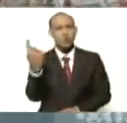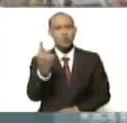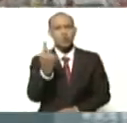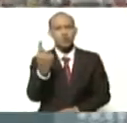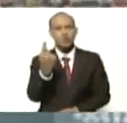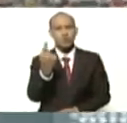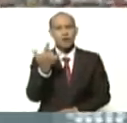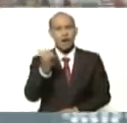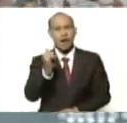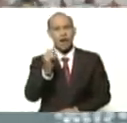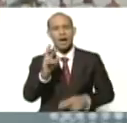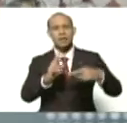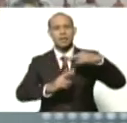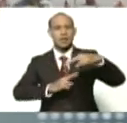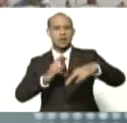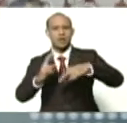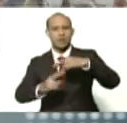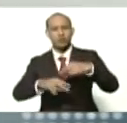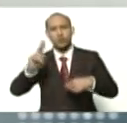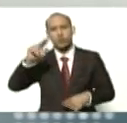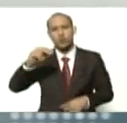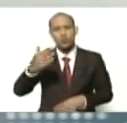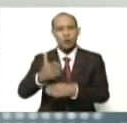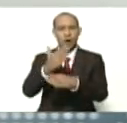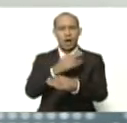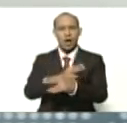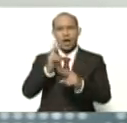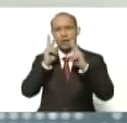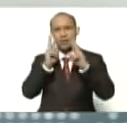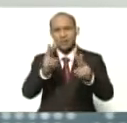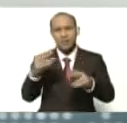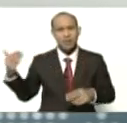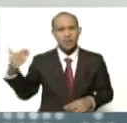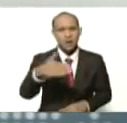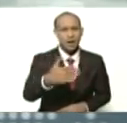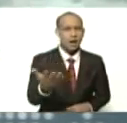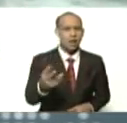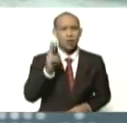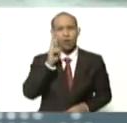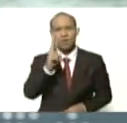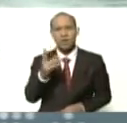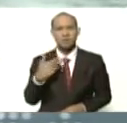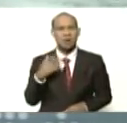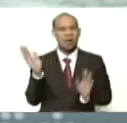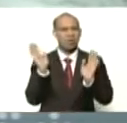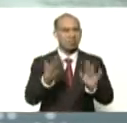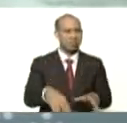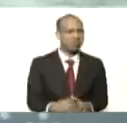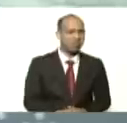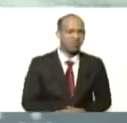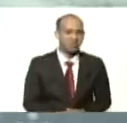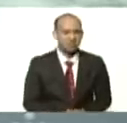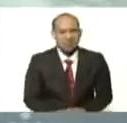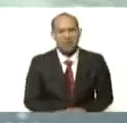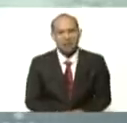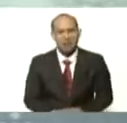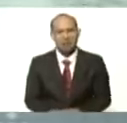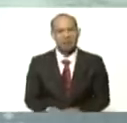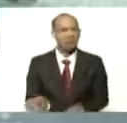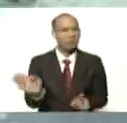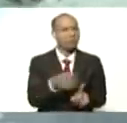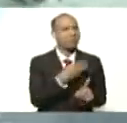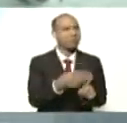tiene la revolución que jamás antes existió el pescadores los pescadores han visto con desdén así maltratado